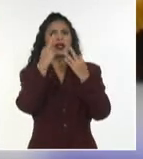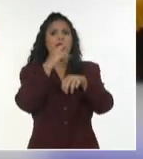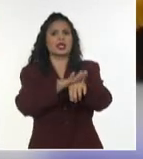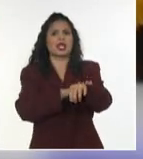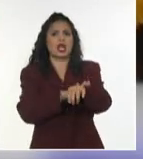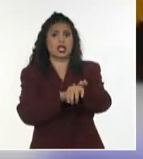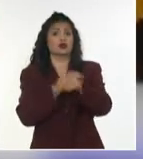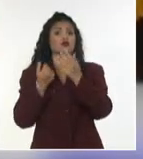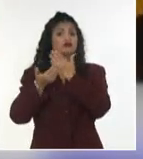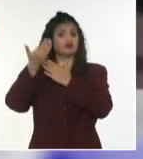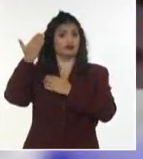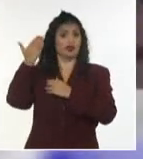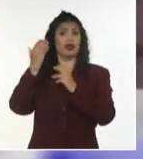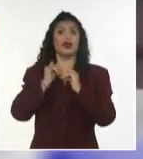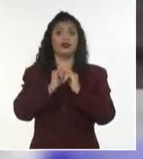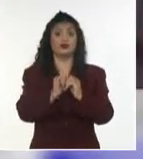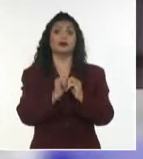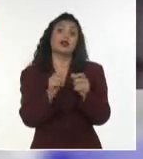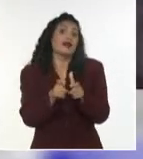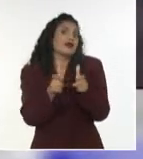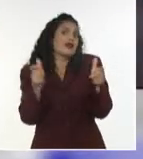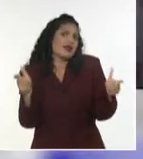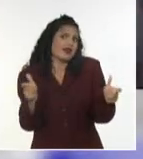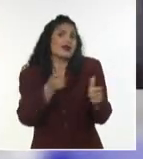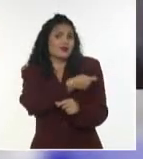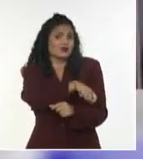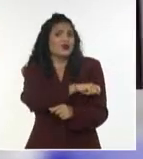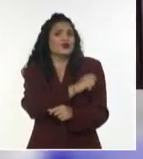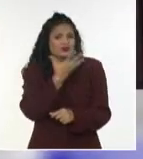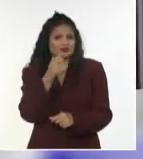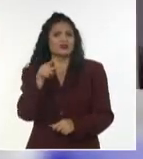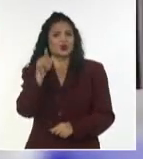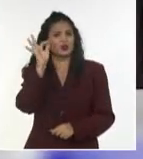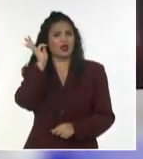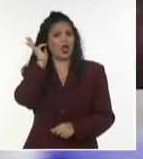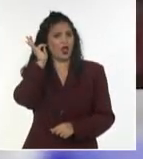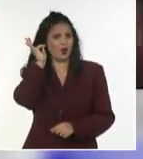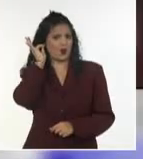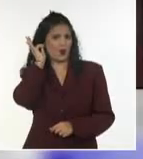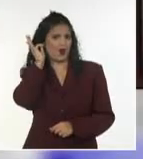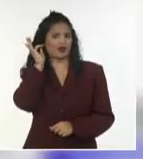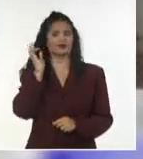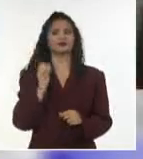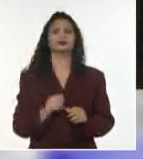que está generando camala Harris no se había visto desde la historia de la campaña de Barack Obama en 2008